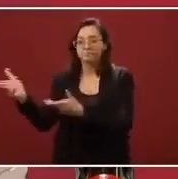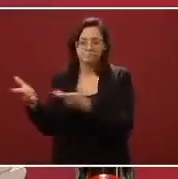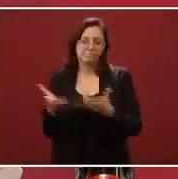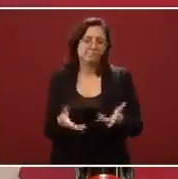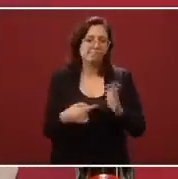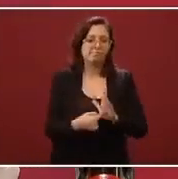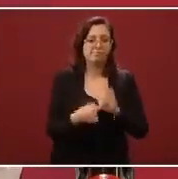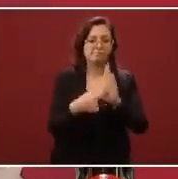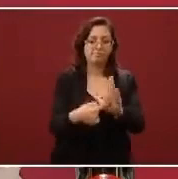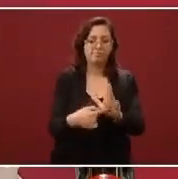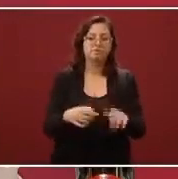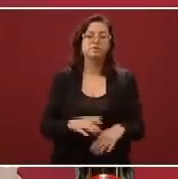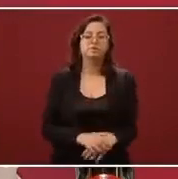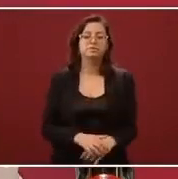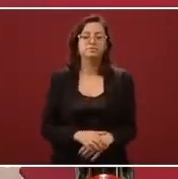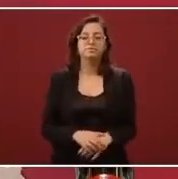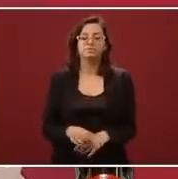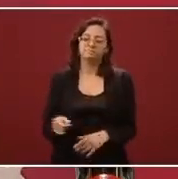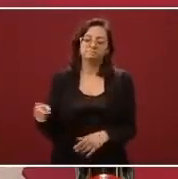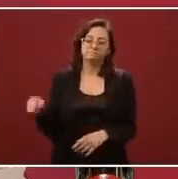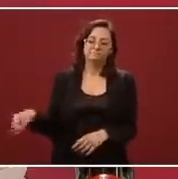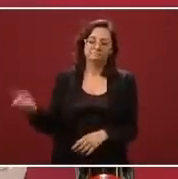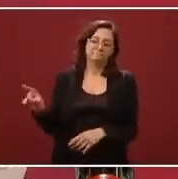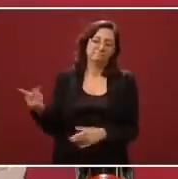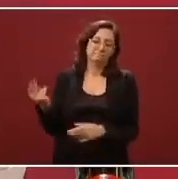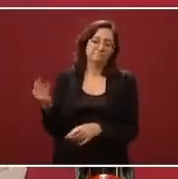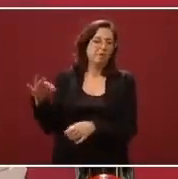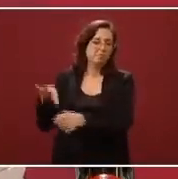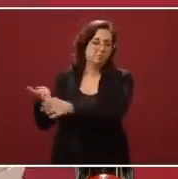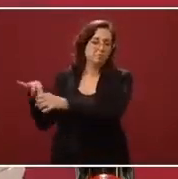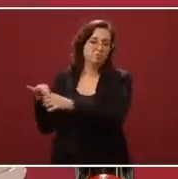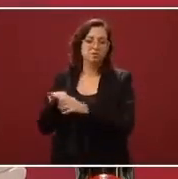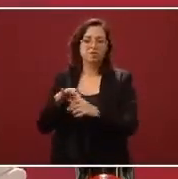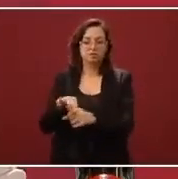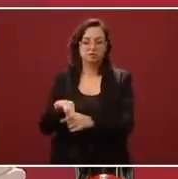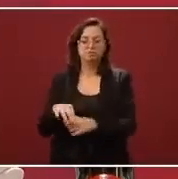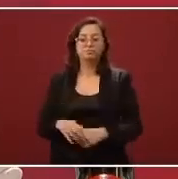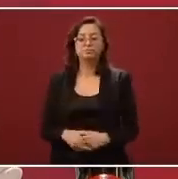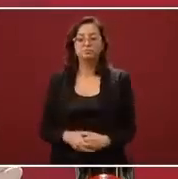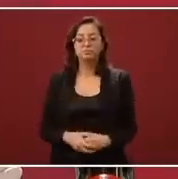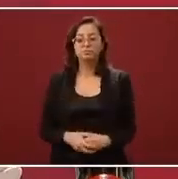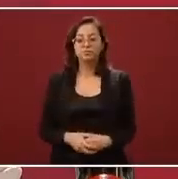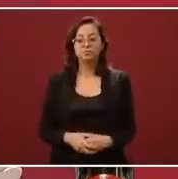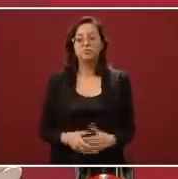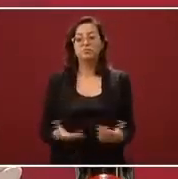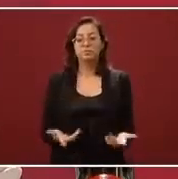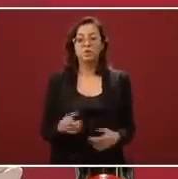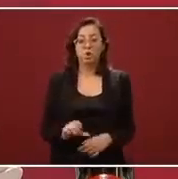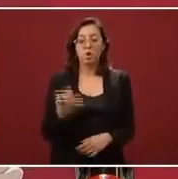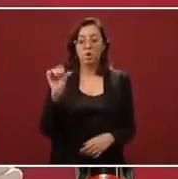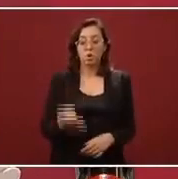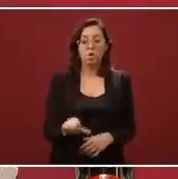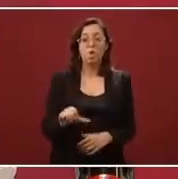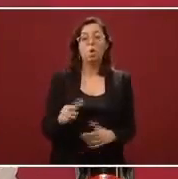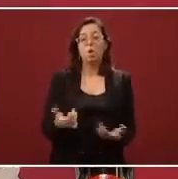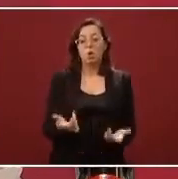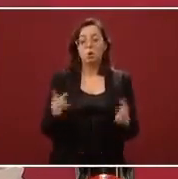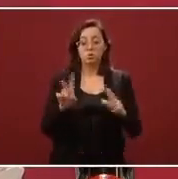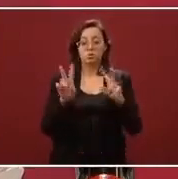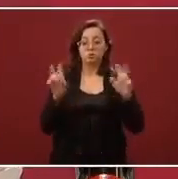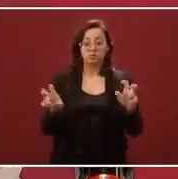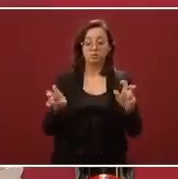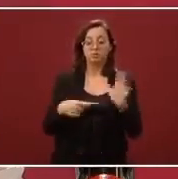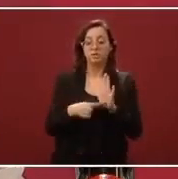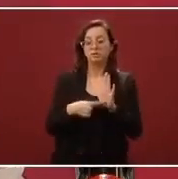las votaciones correspondientes y bueno, parte también del tiempo que tenemos destinado para la conferencia de